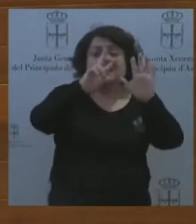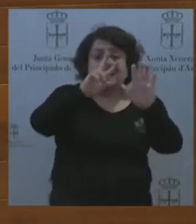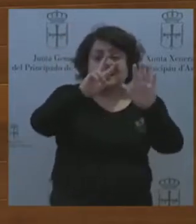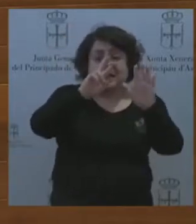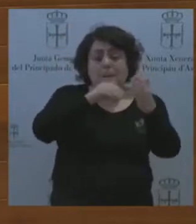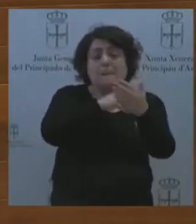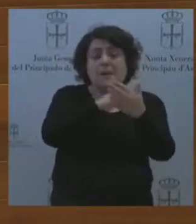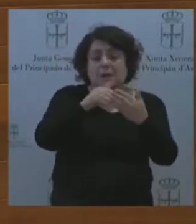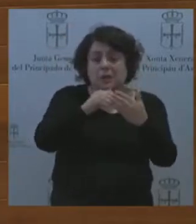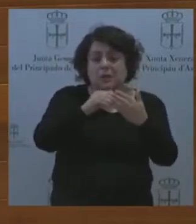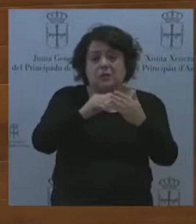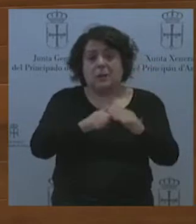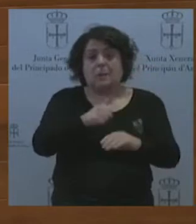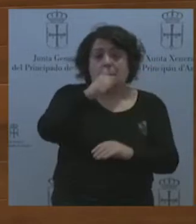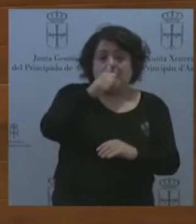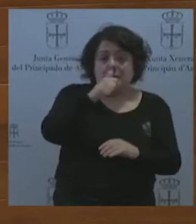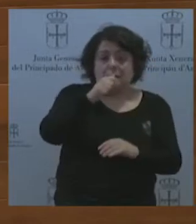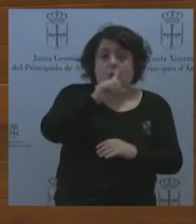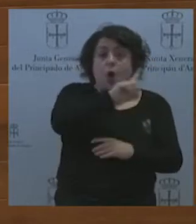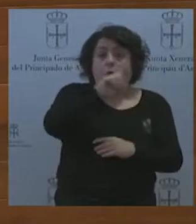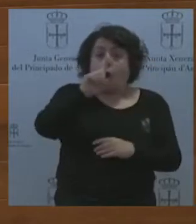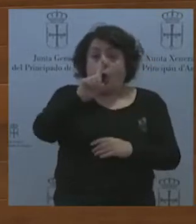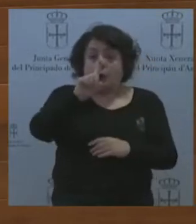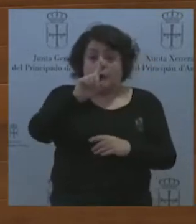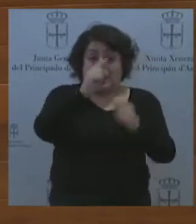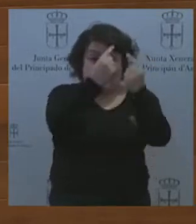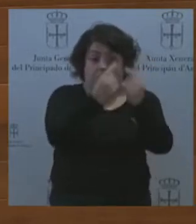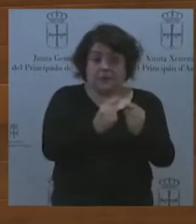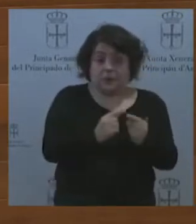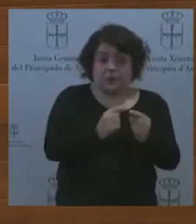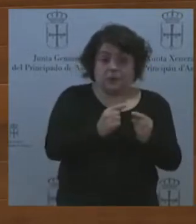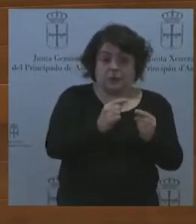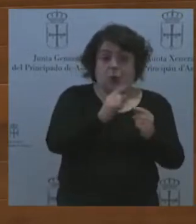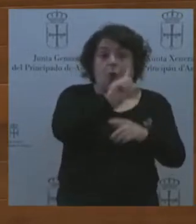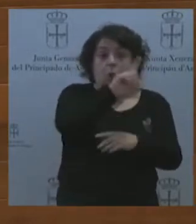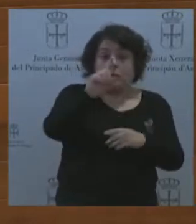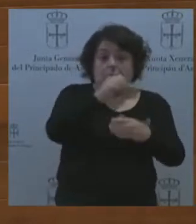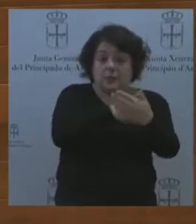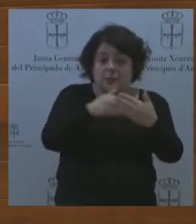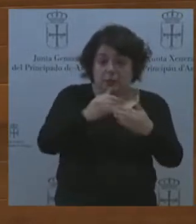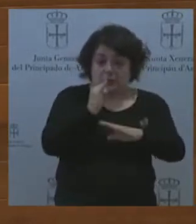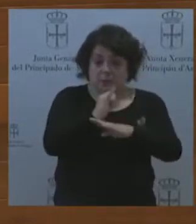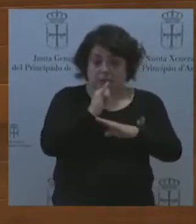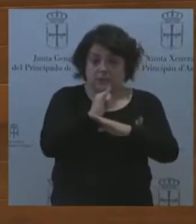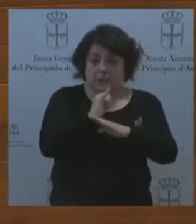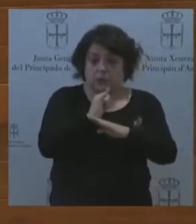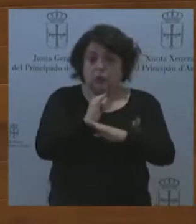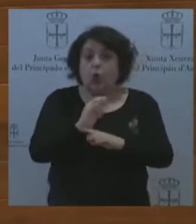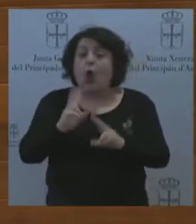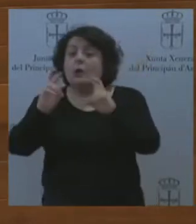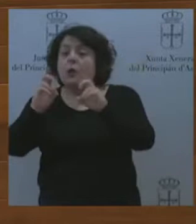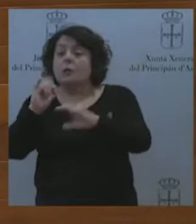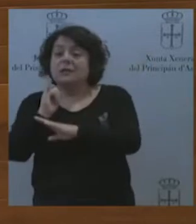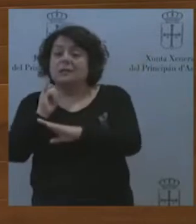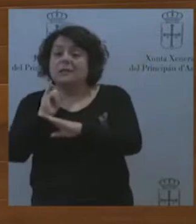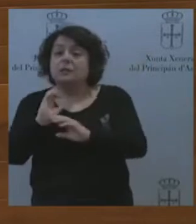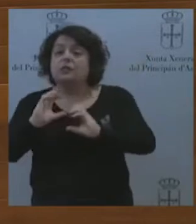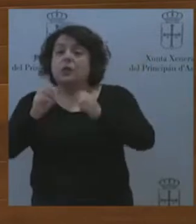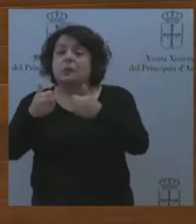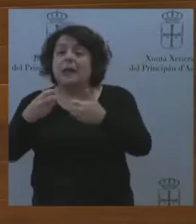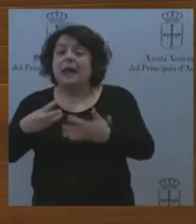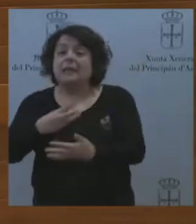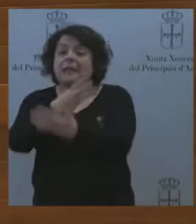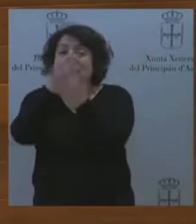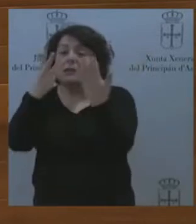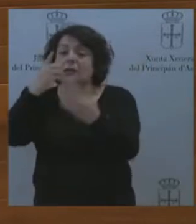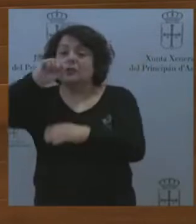millones presupuestados para el último instituto fallido, el nuevo arranca con 18,8 millones de presupuestos de